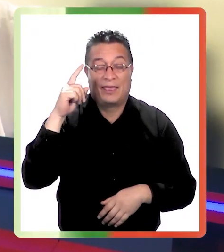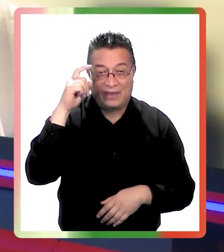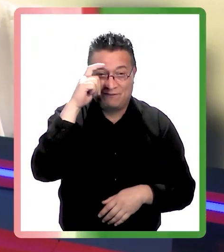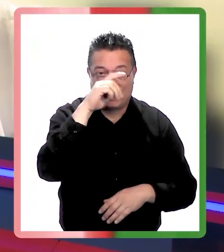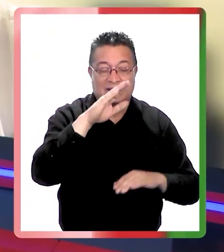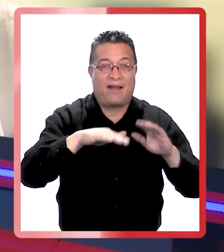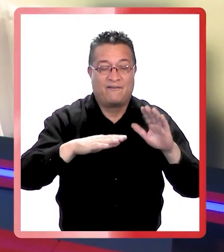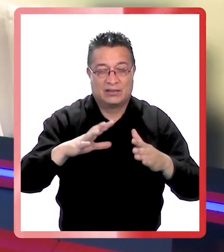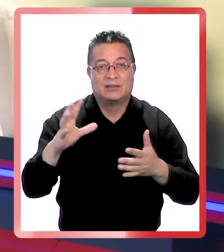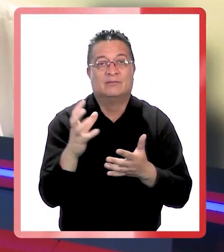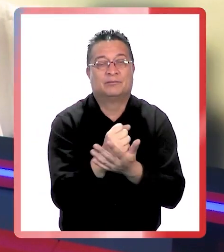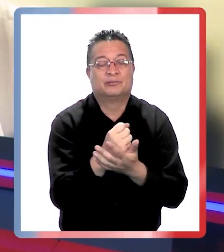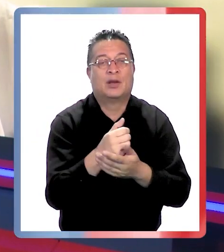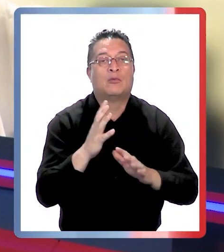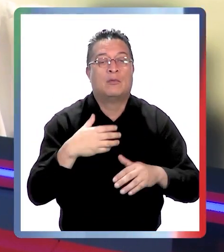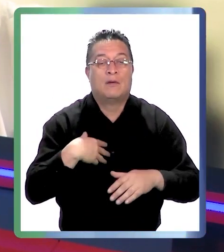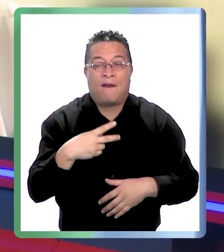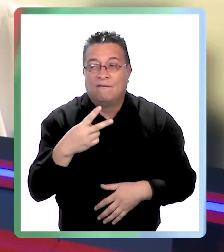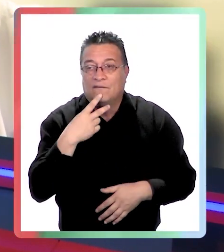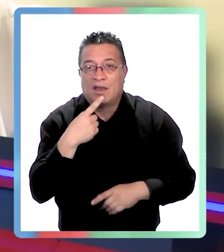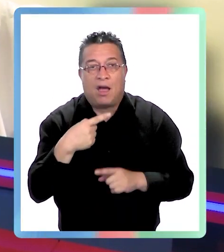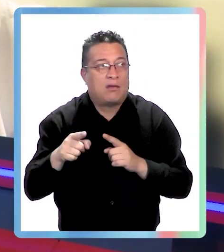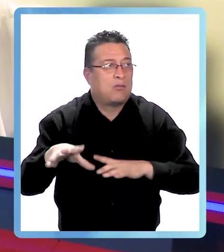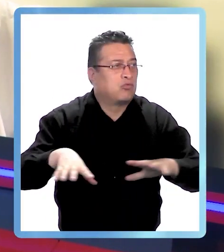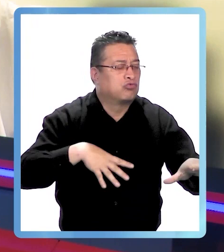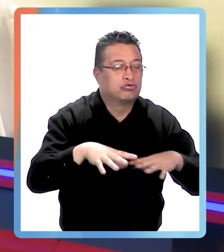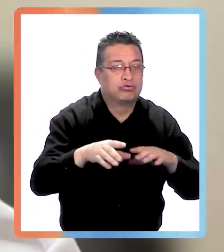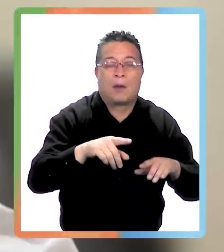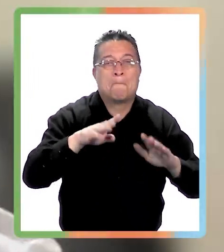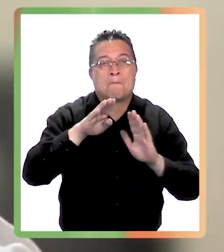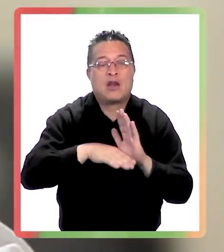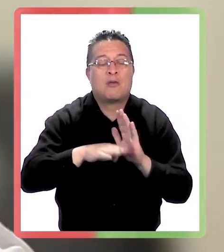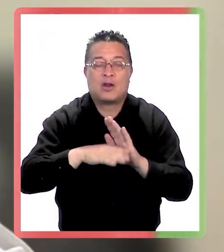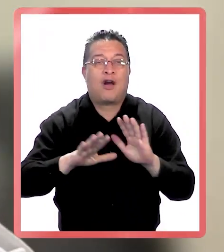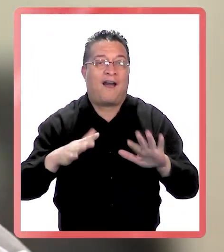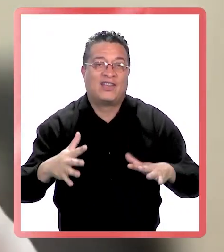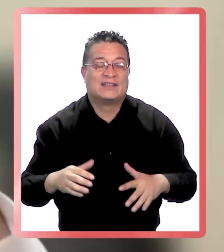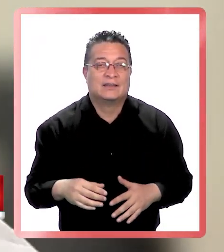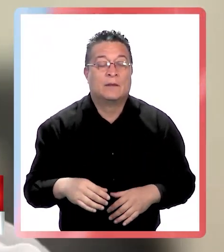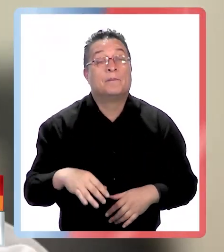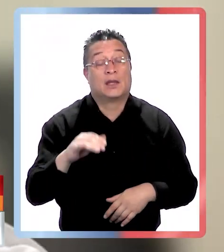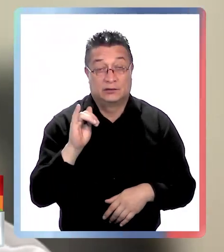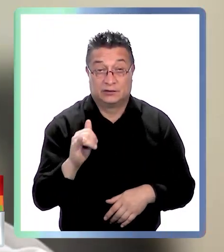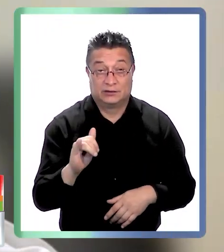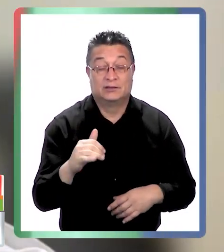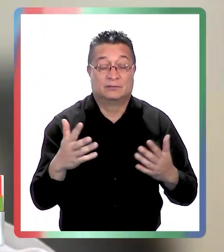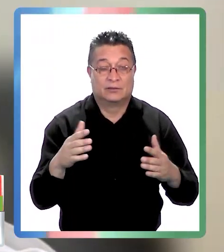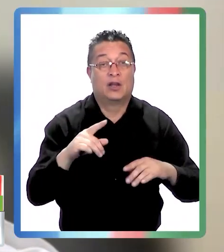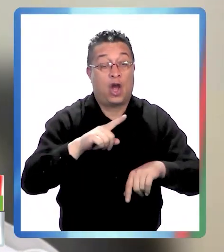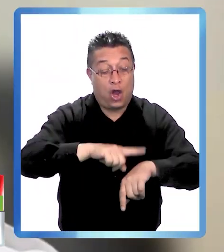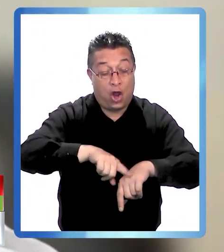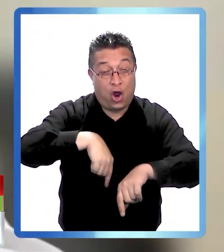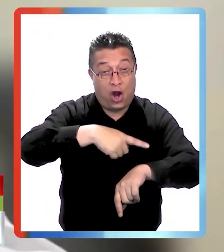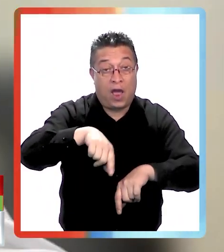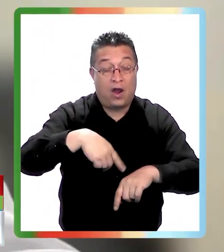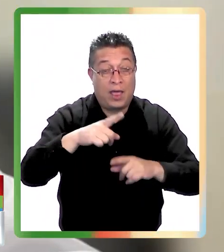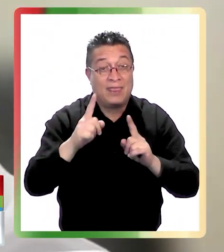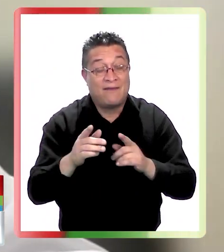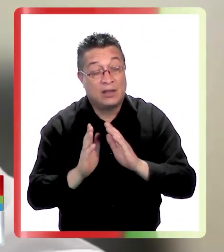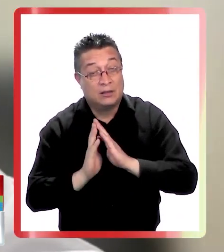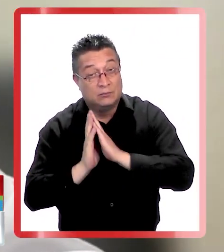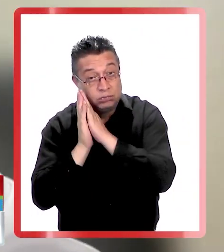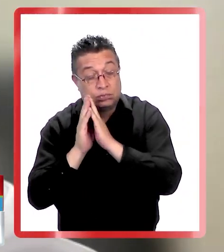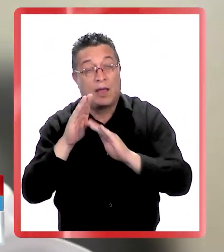difícil lograr eso por el ritmo de nuestra sociedad también, ¿o no? Claro, o sea, La cantidad de horas que una persona debiera dormir